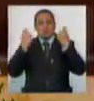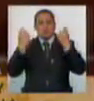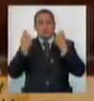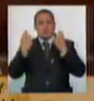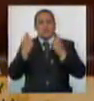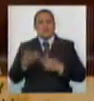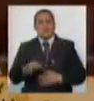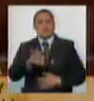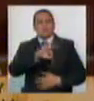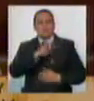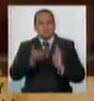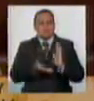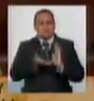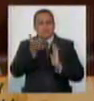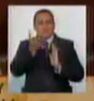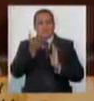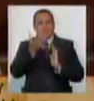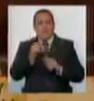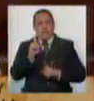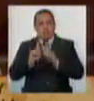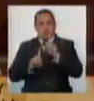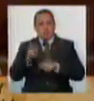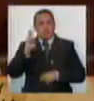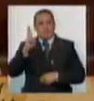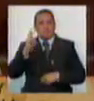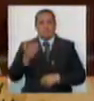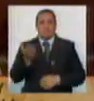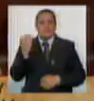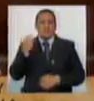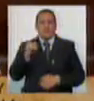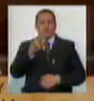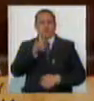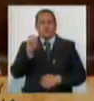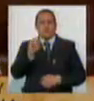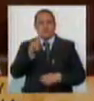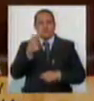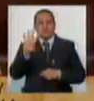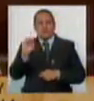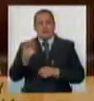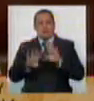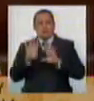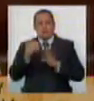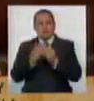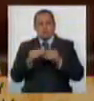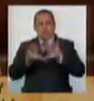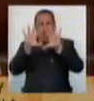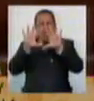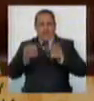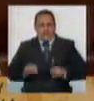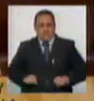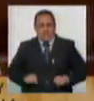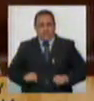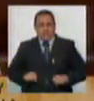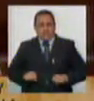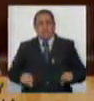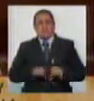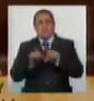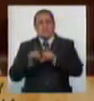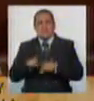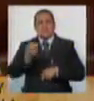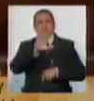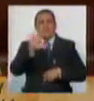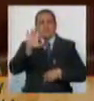años. En el 2014, más de 180 mil docentes dieron sus evaluaciones y 55